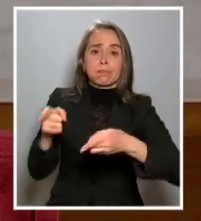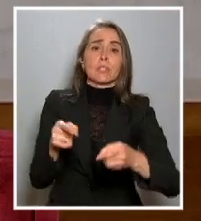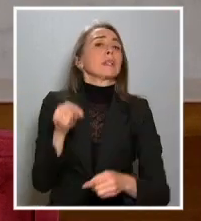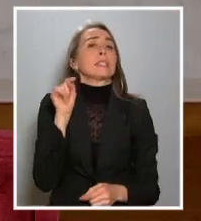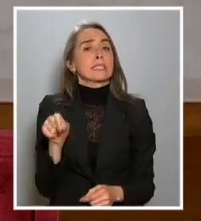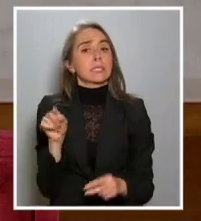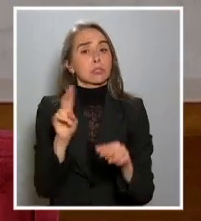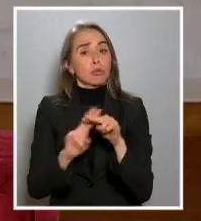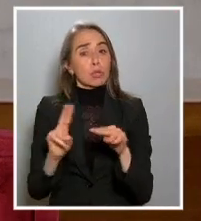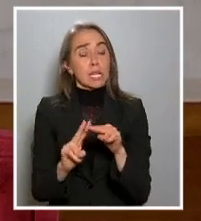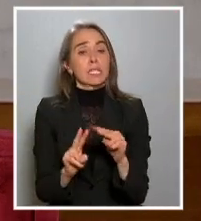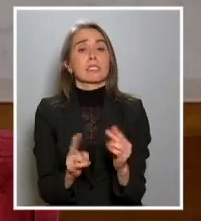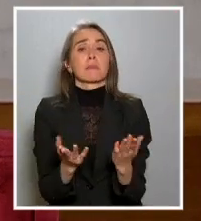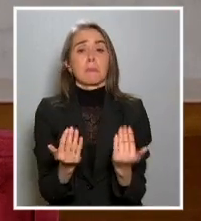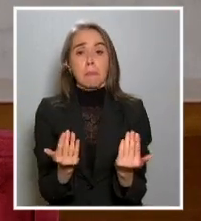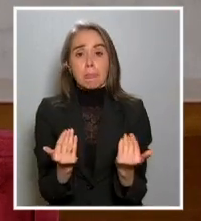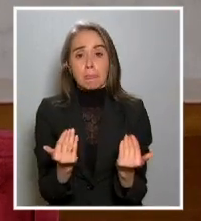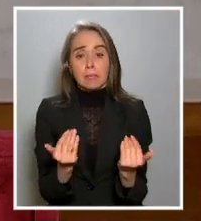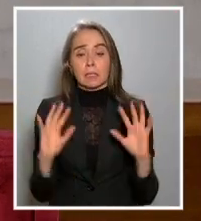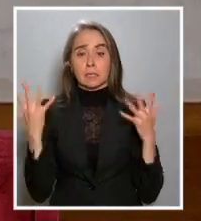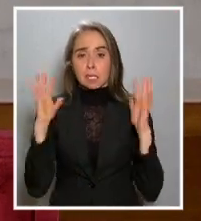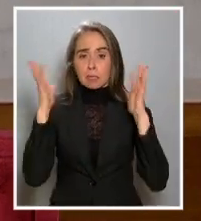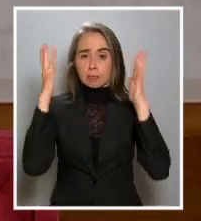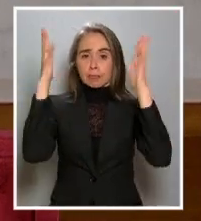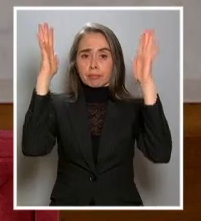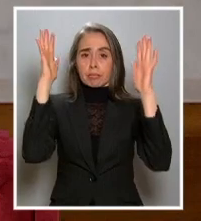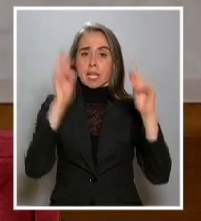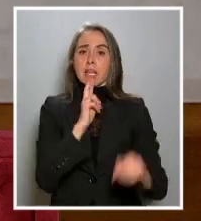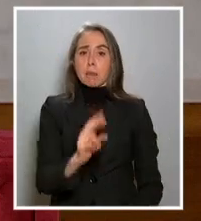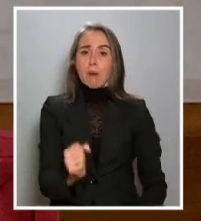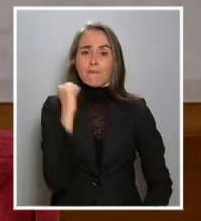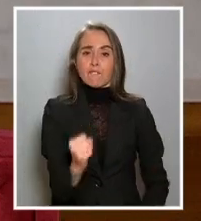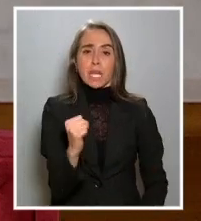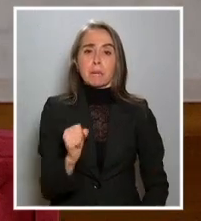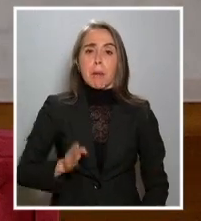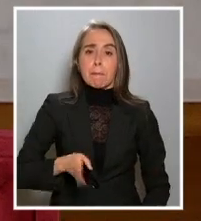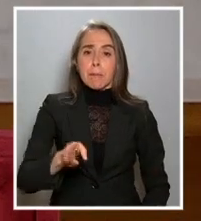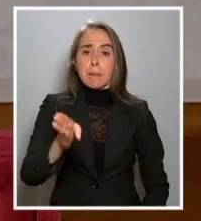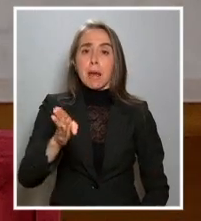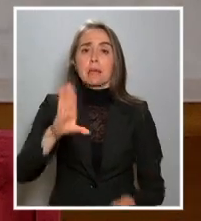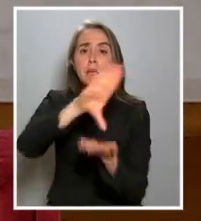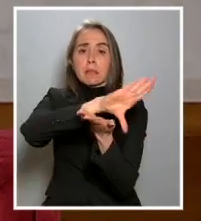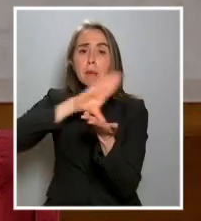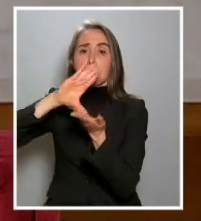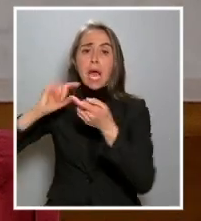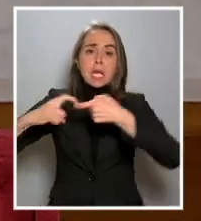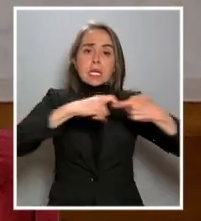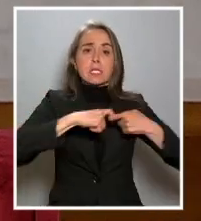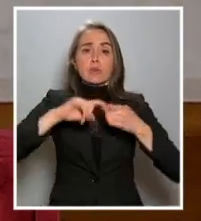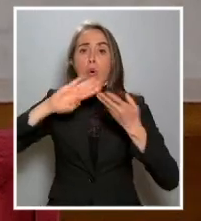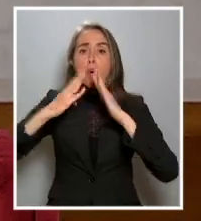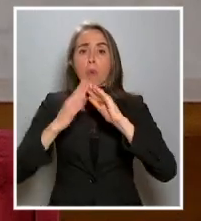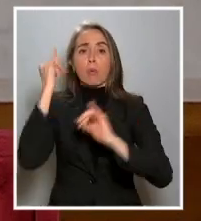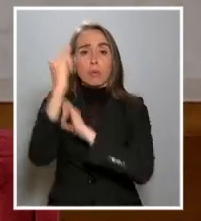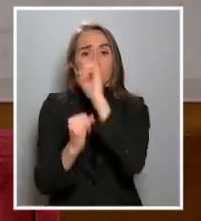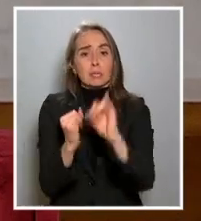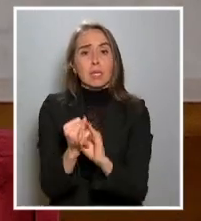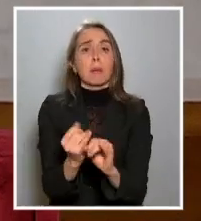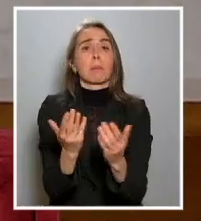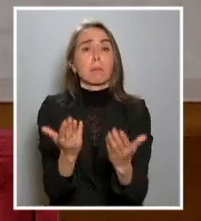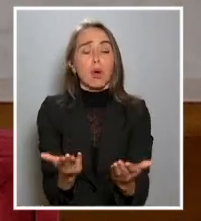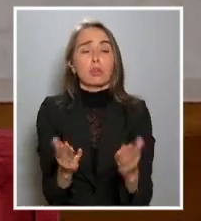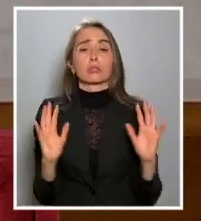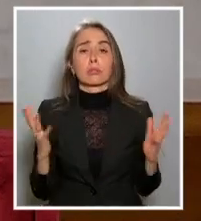Estos actos requieren de una respuesta firme, permanente de la comunidad internacional. Por